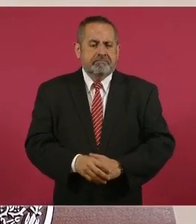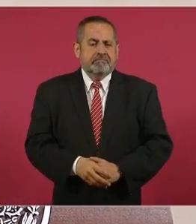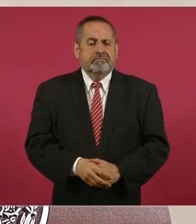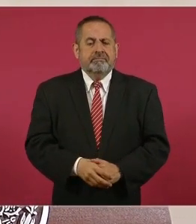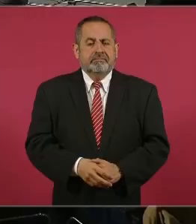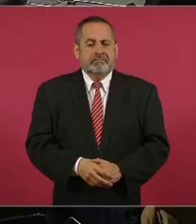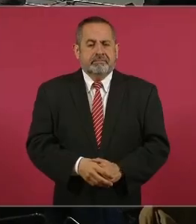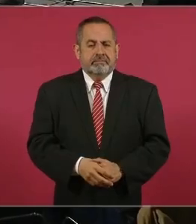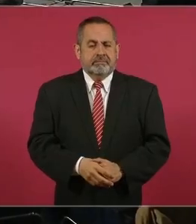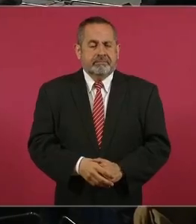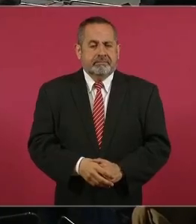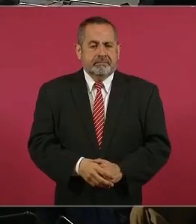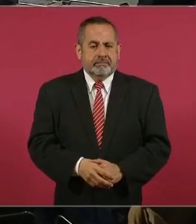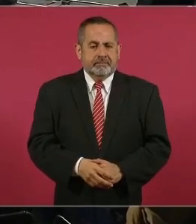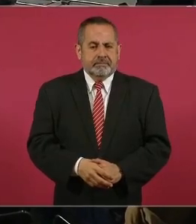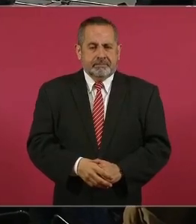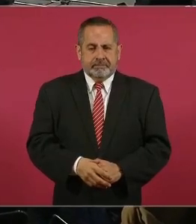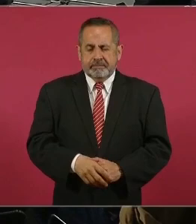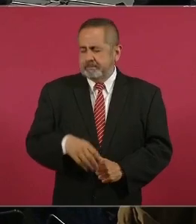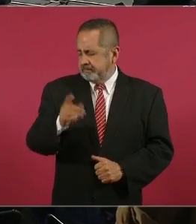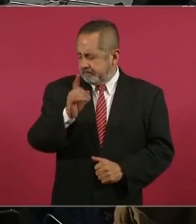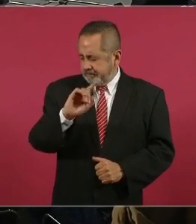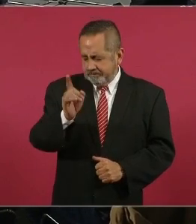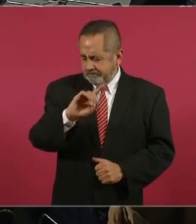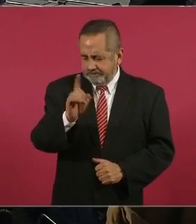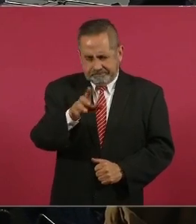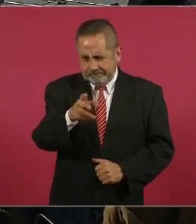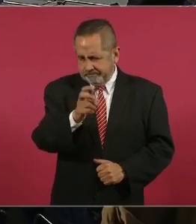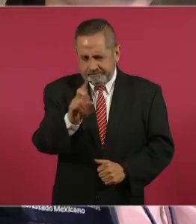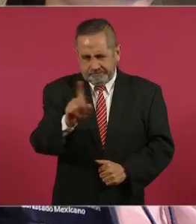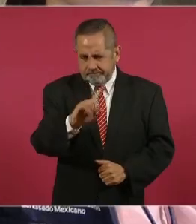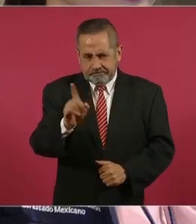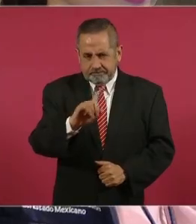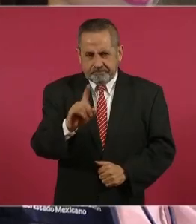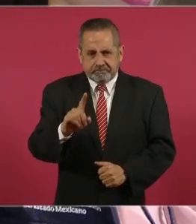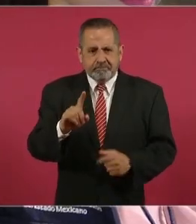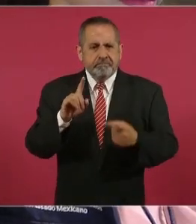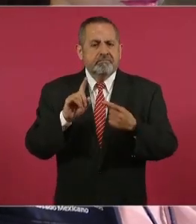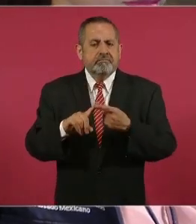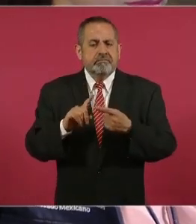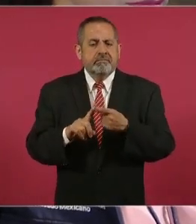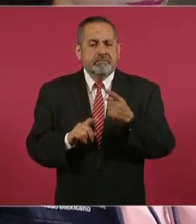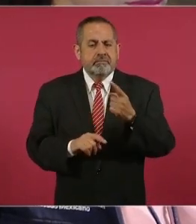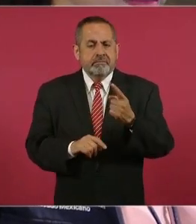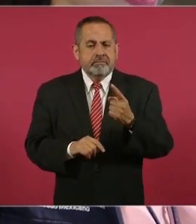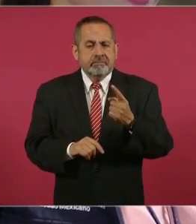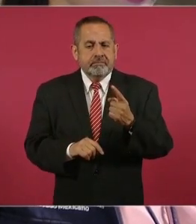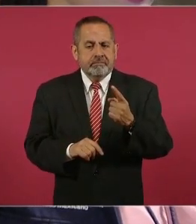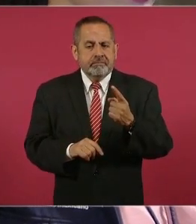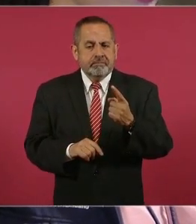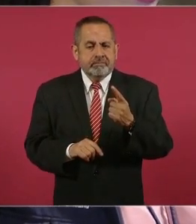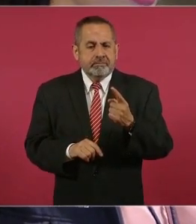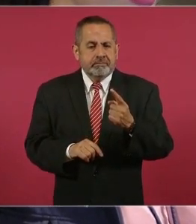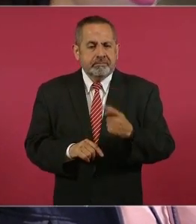enviado a Nuevo León para una no, mesa no, no, de diálogo? No, no, no, no. Primero que